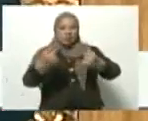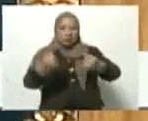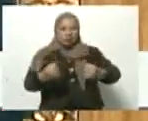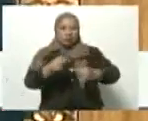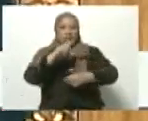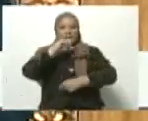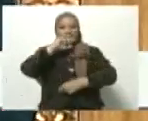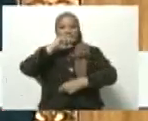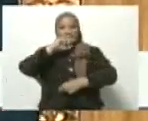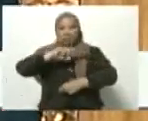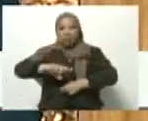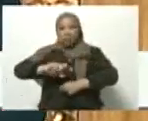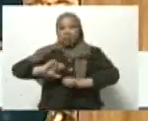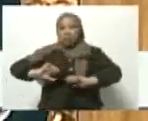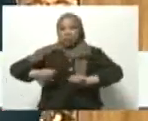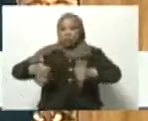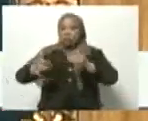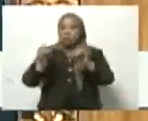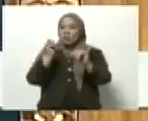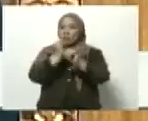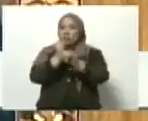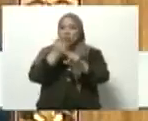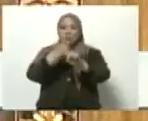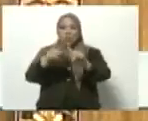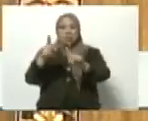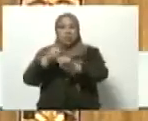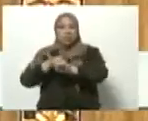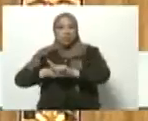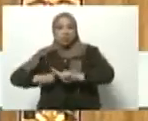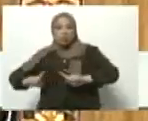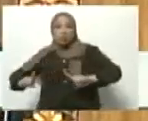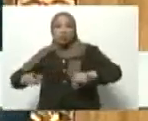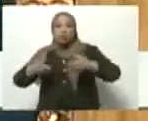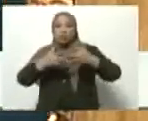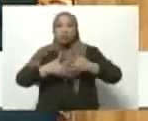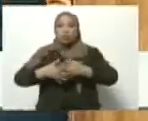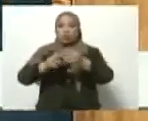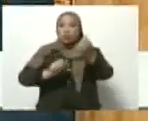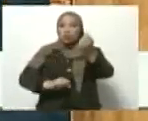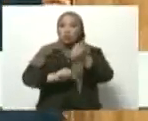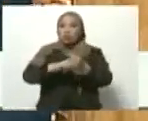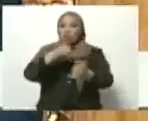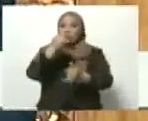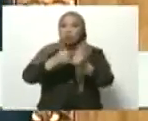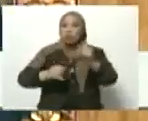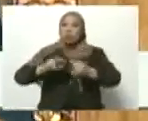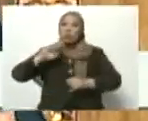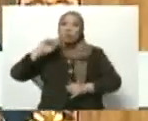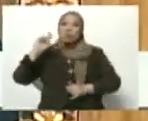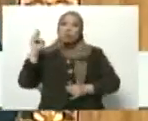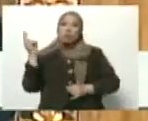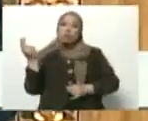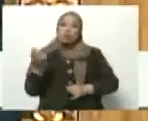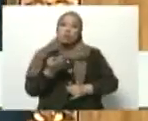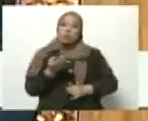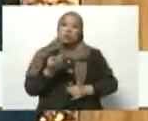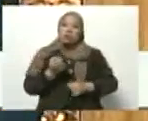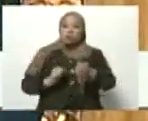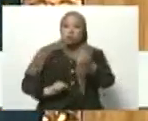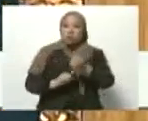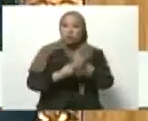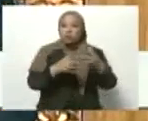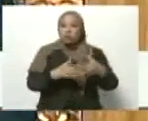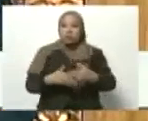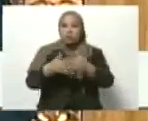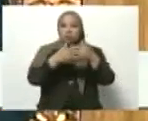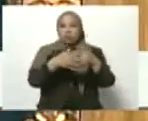excepto que se están disparando directamente, pero una guerra por intermediarios, hasta el último ucraniano, como dicen ahora. Estados Unidos va a pelear contra Rusia hasta